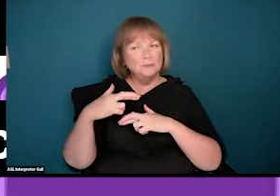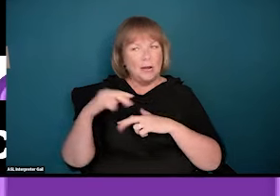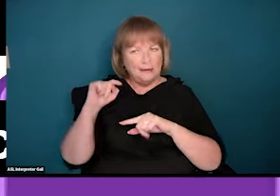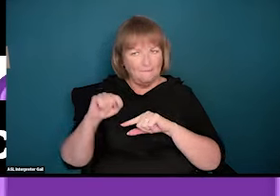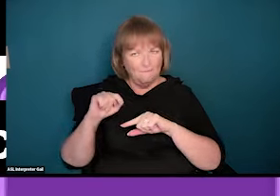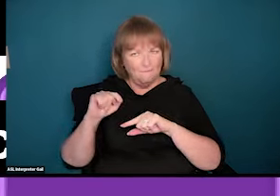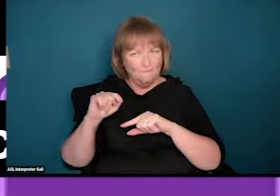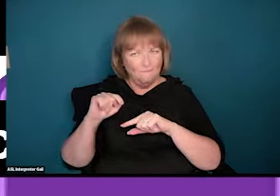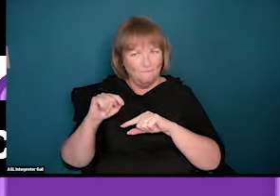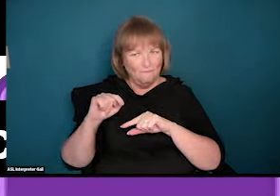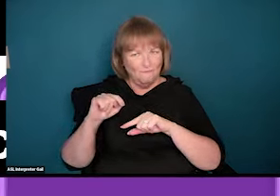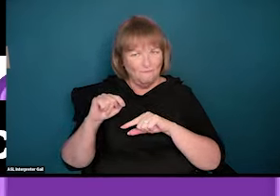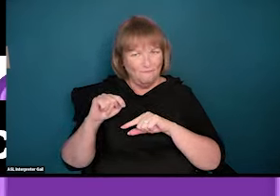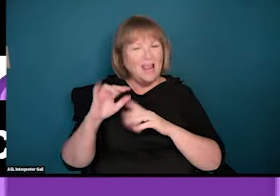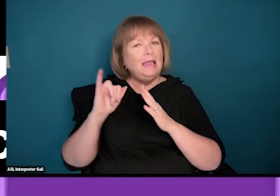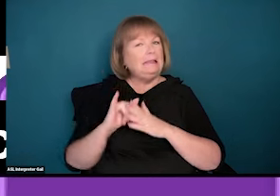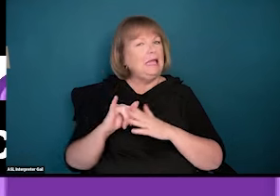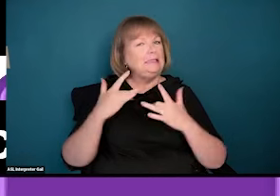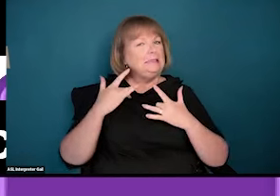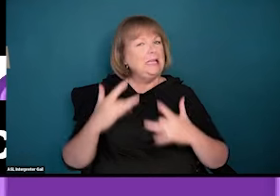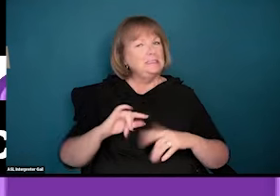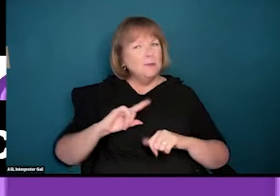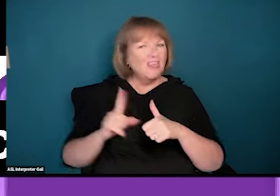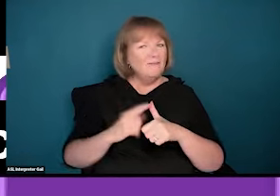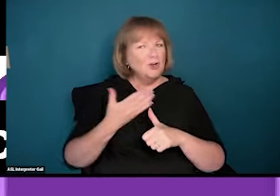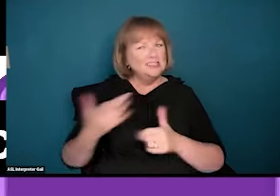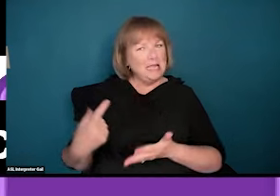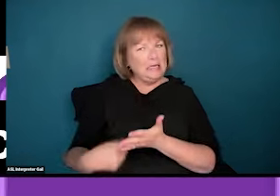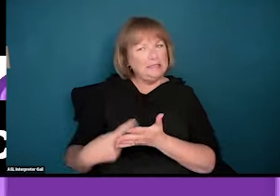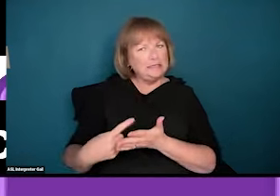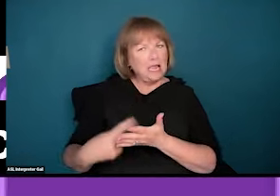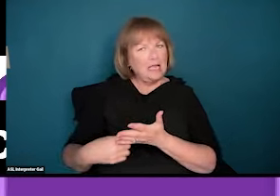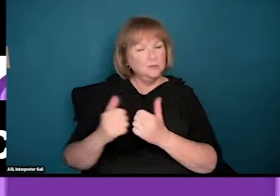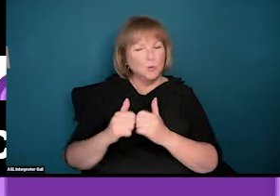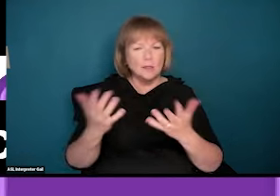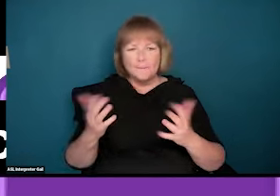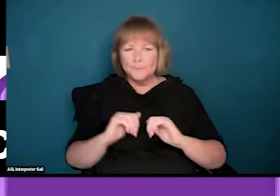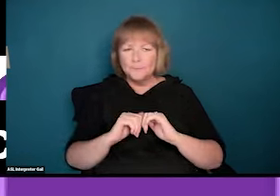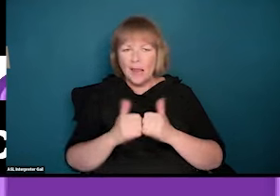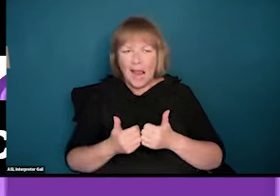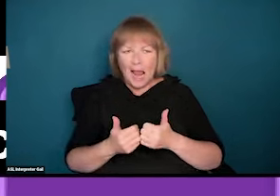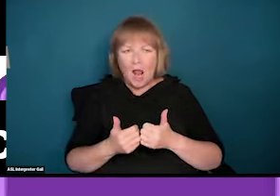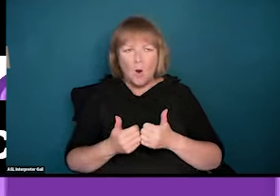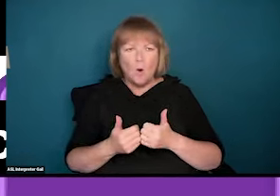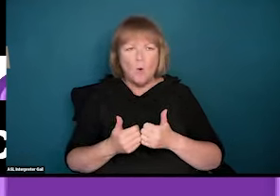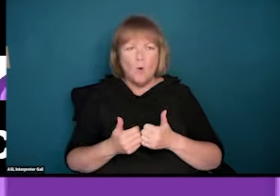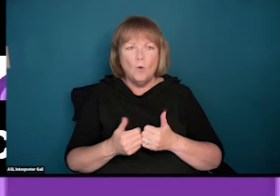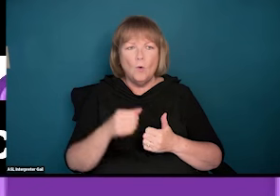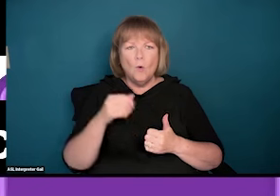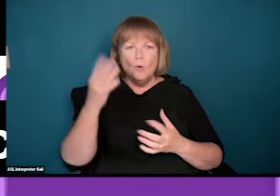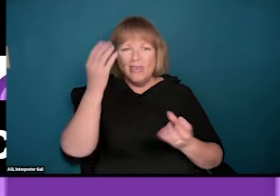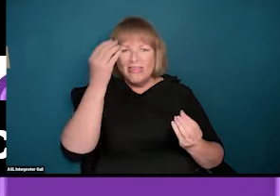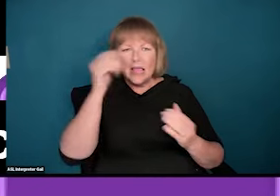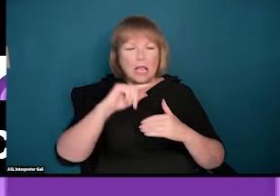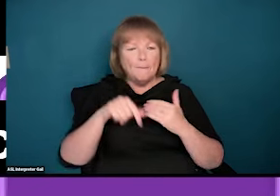esta es la columna morada de nuestra firmina, la más restrictiva, de más restrictiva a